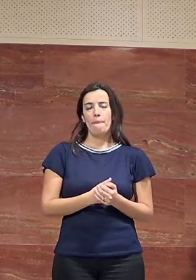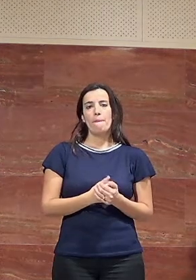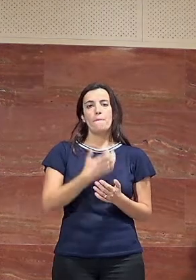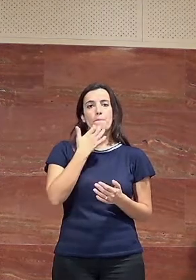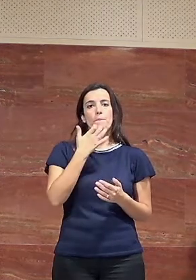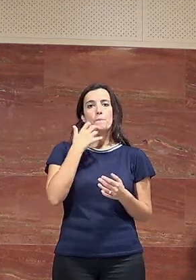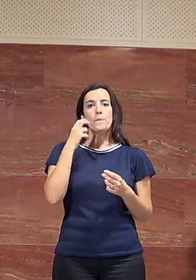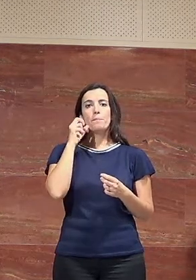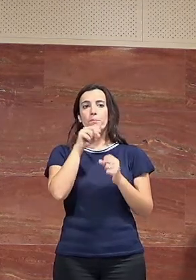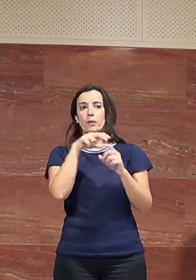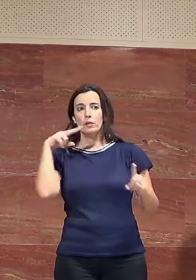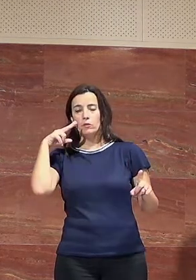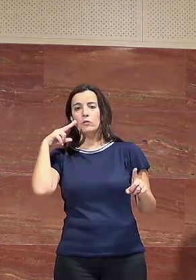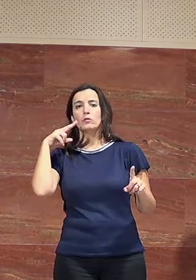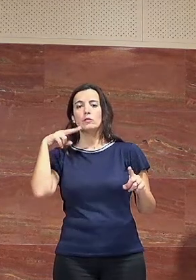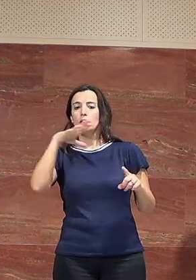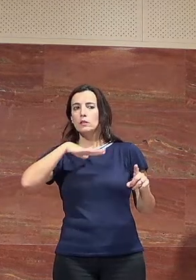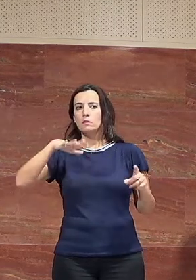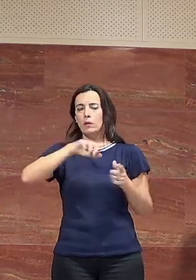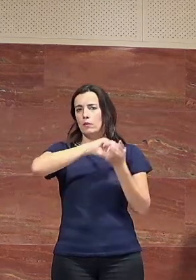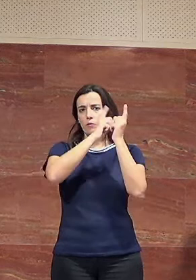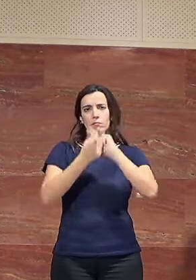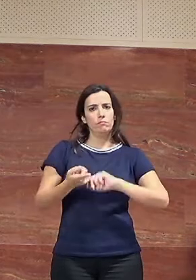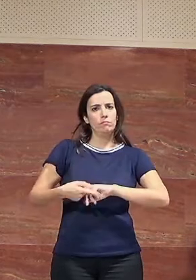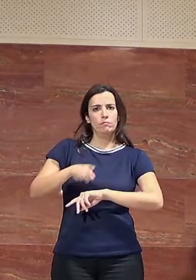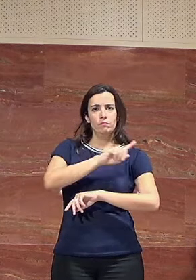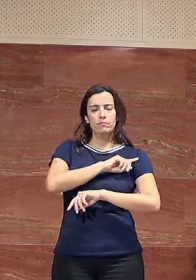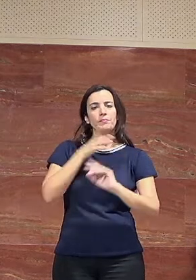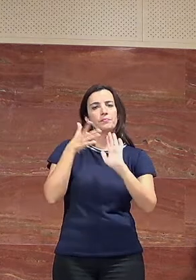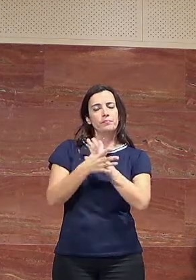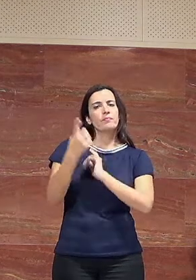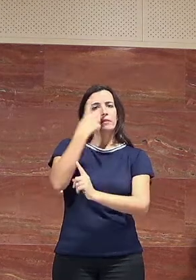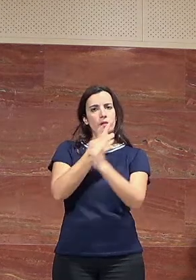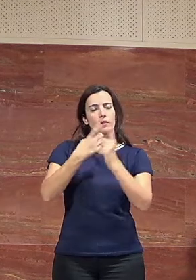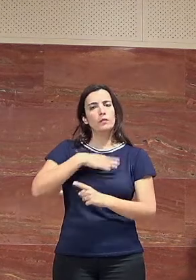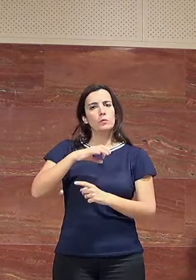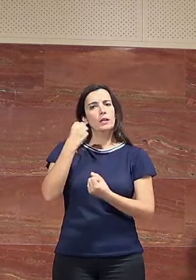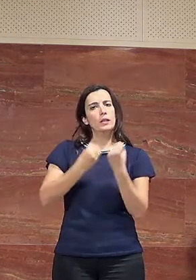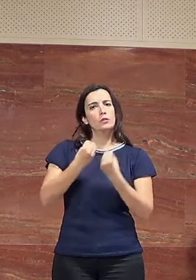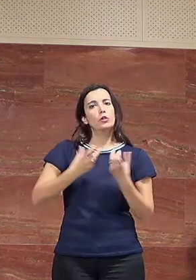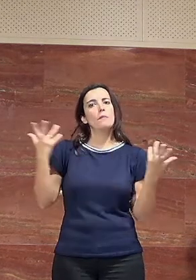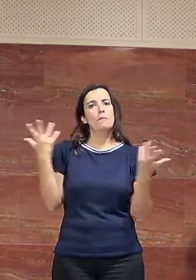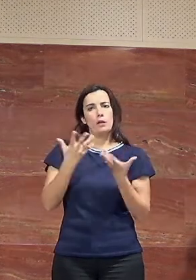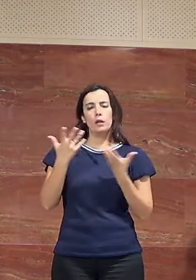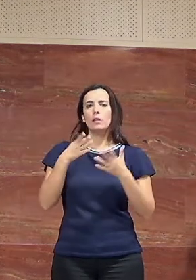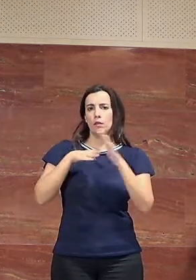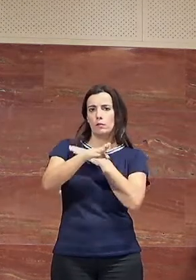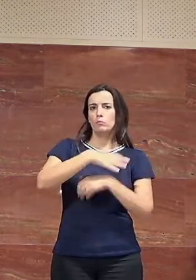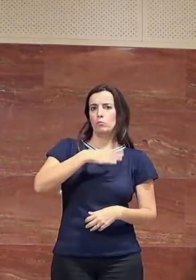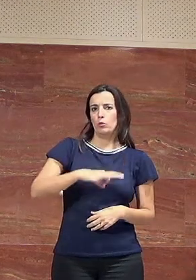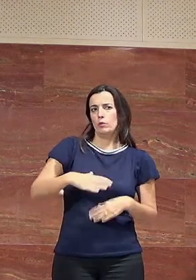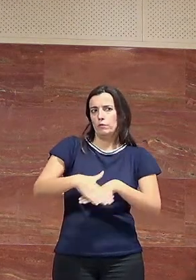radicalmente la percepción del espacio y te permitirían, en determinadas circunstancias, el acceso de vehículos de emergencia, que es básico para